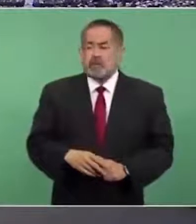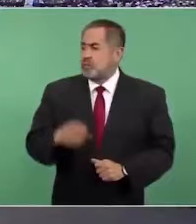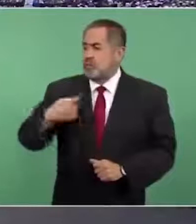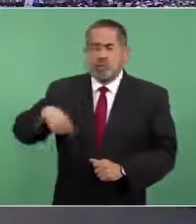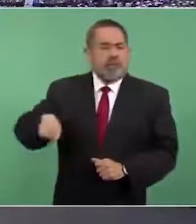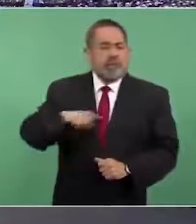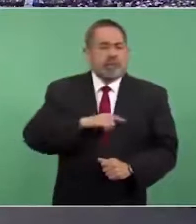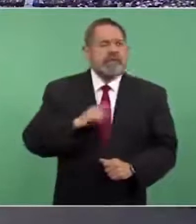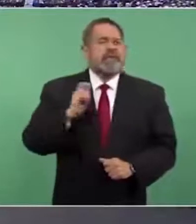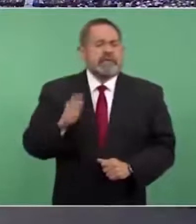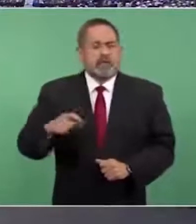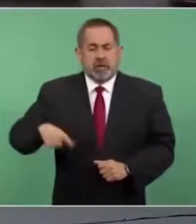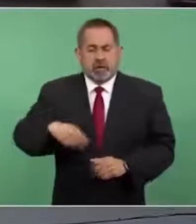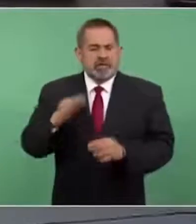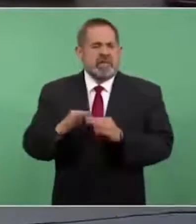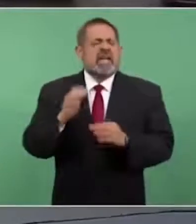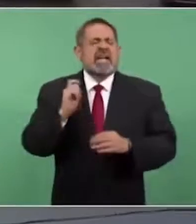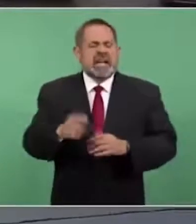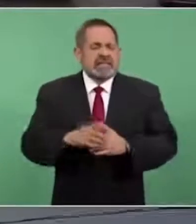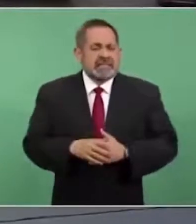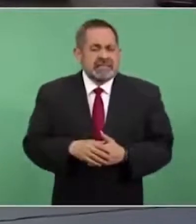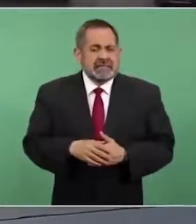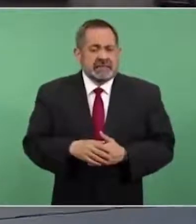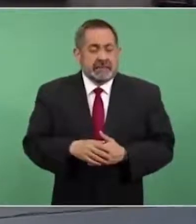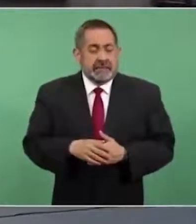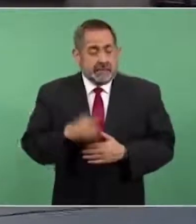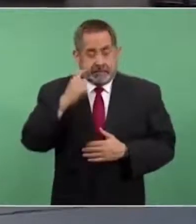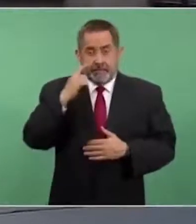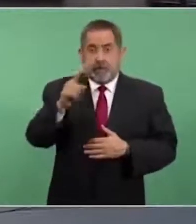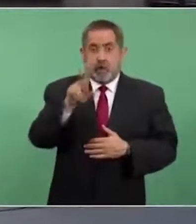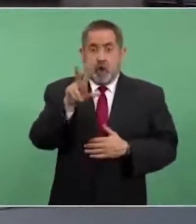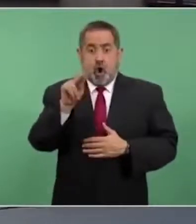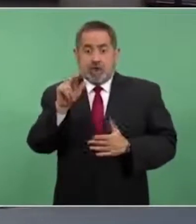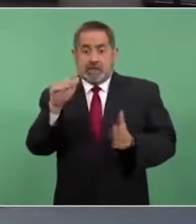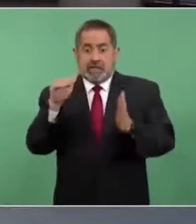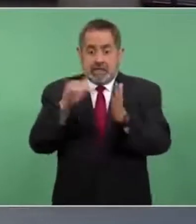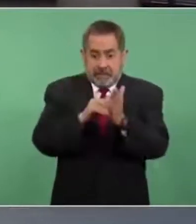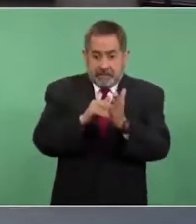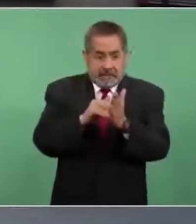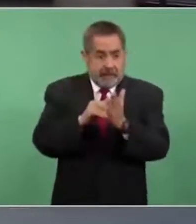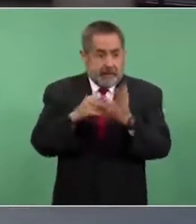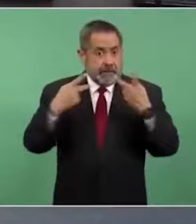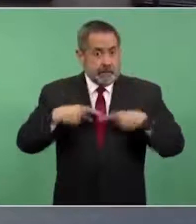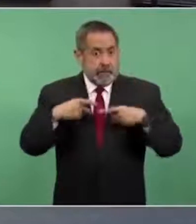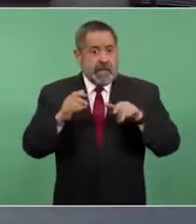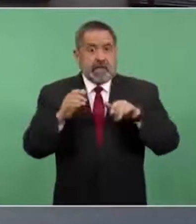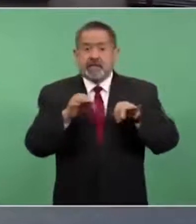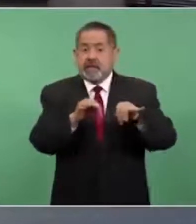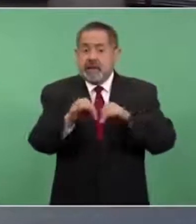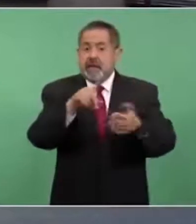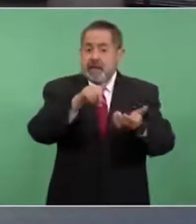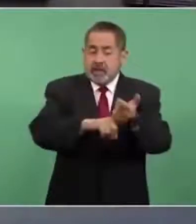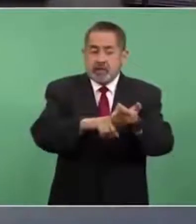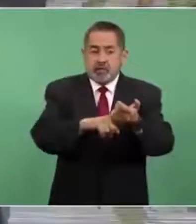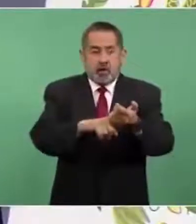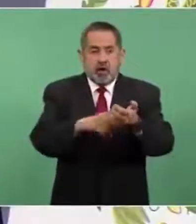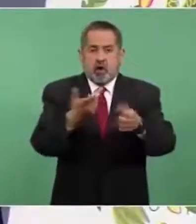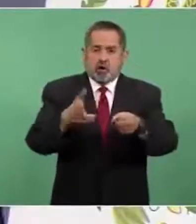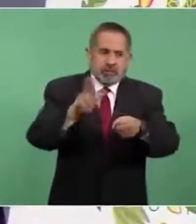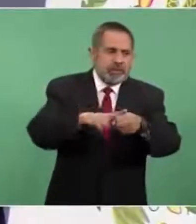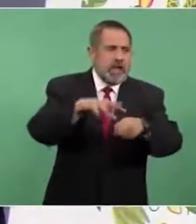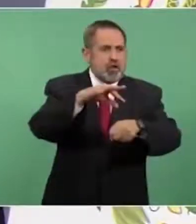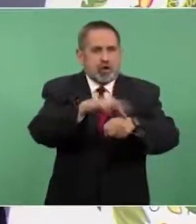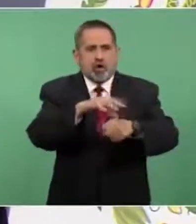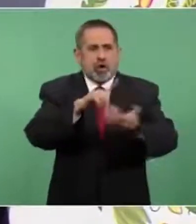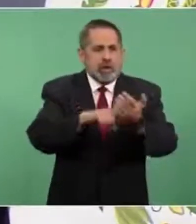cumpliremos con basificar a los 80,000 trabajadores de la salud, como fue nuestro